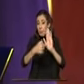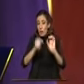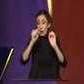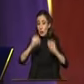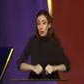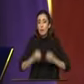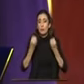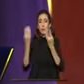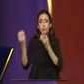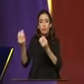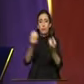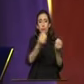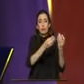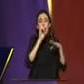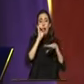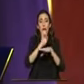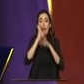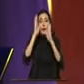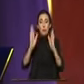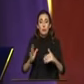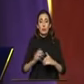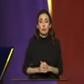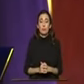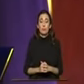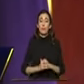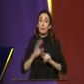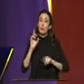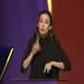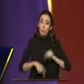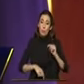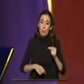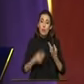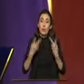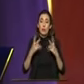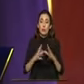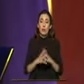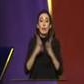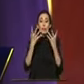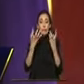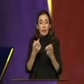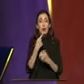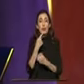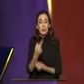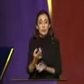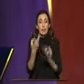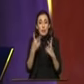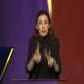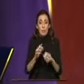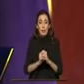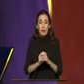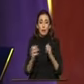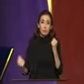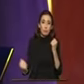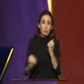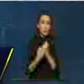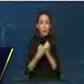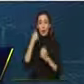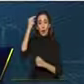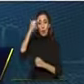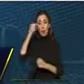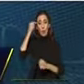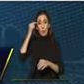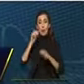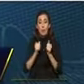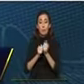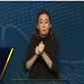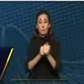a millones de compatriotas. No puedo dejar de mencionar el decidido apoyo que ha dado el gobierno a la construcción del metro